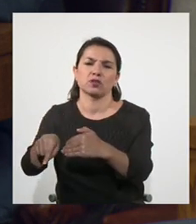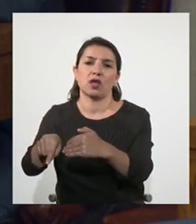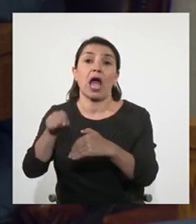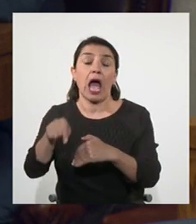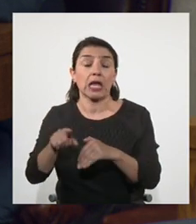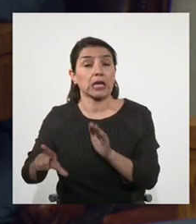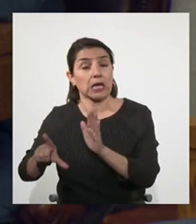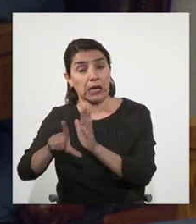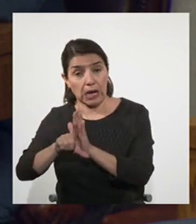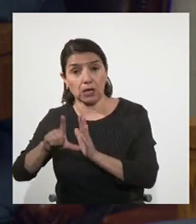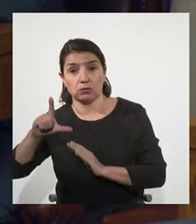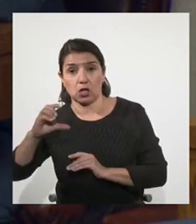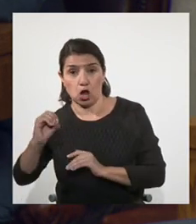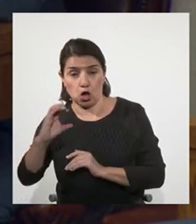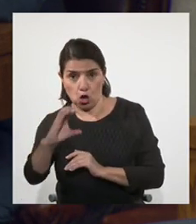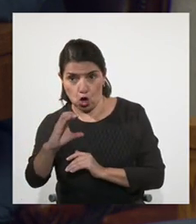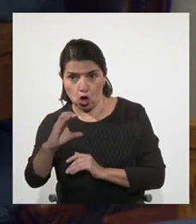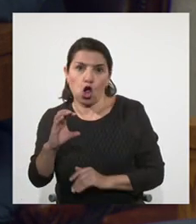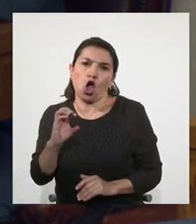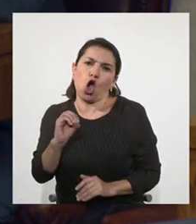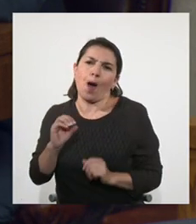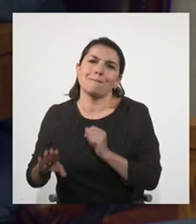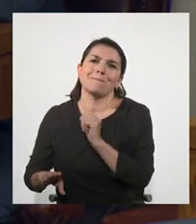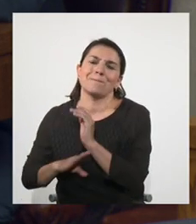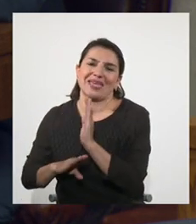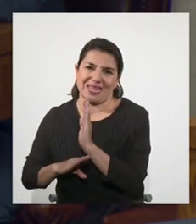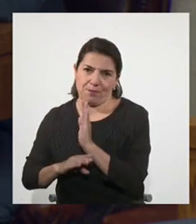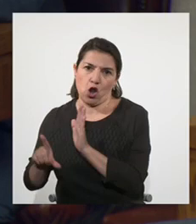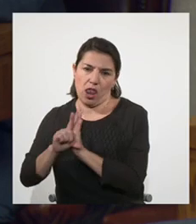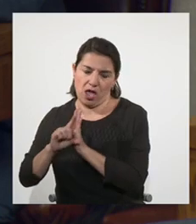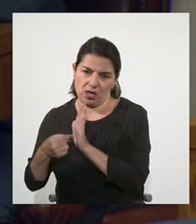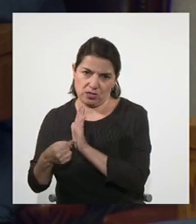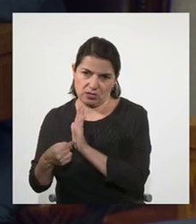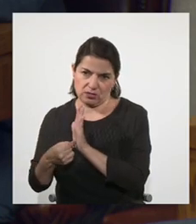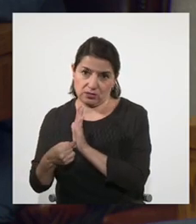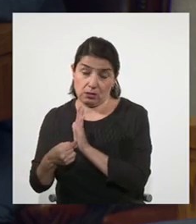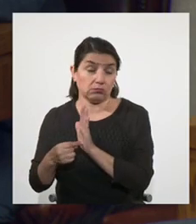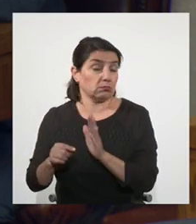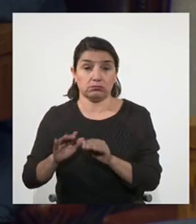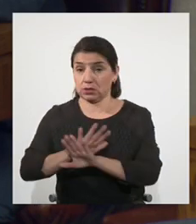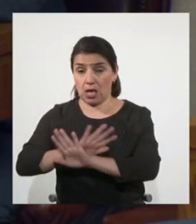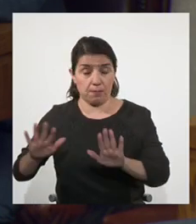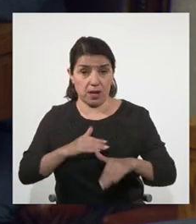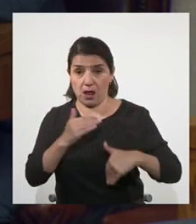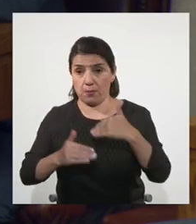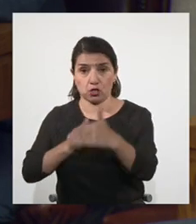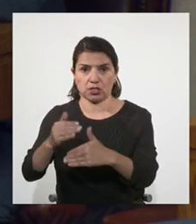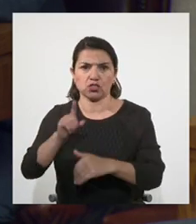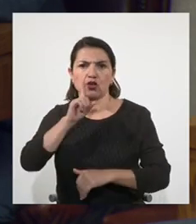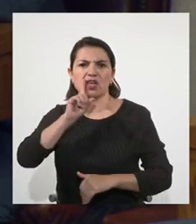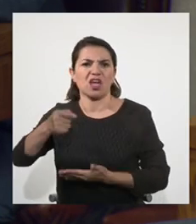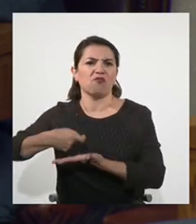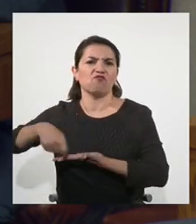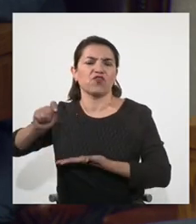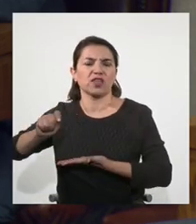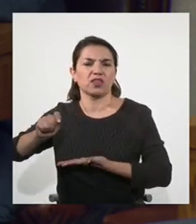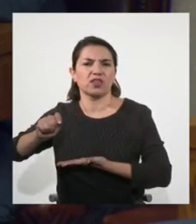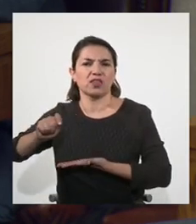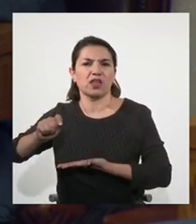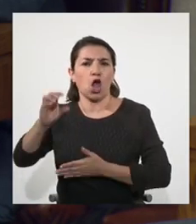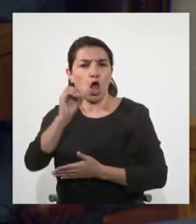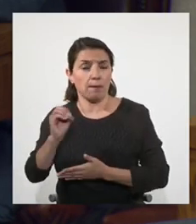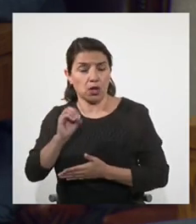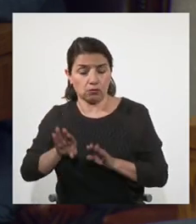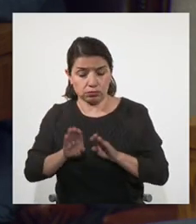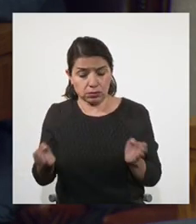constitucional y si corresponde o no al mínimo establecido por ley. Pero eso es al final del proceso. Y quien tiene que calificar es la mesa. La Secretaría puede evacuar